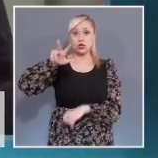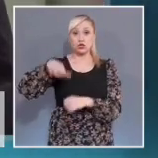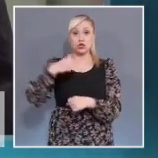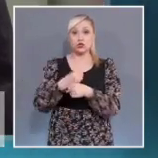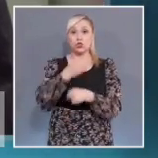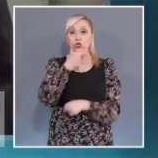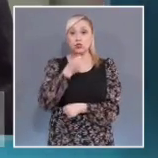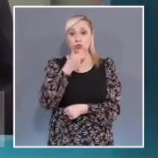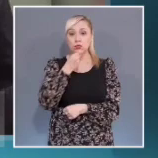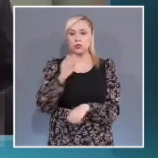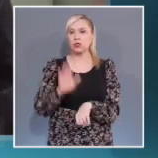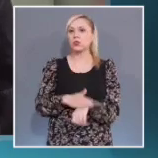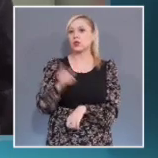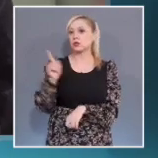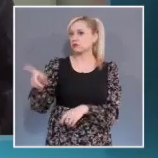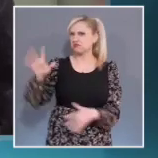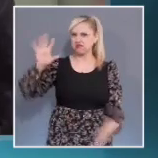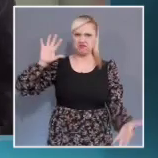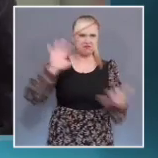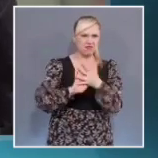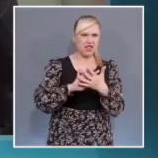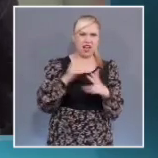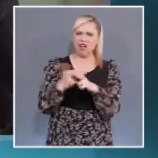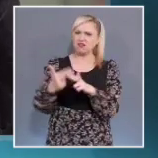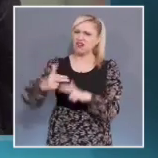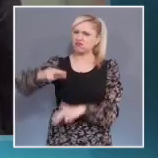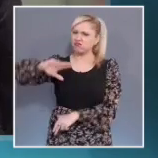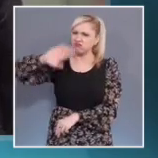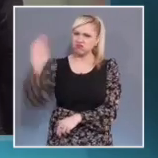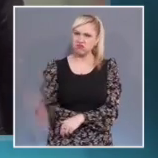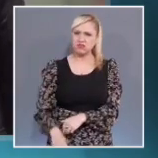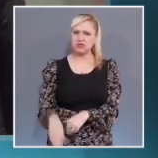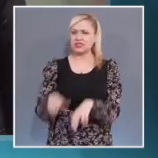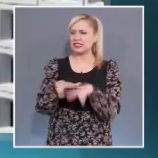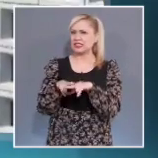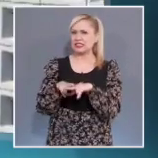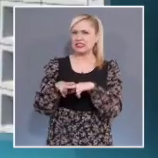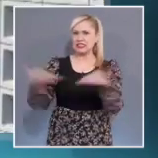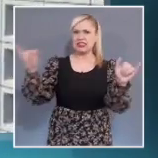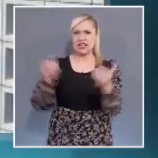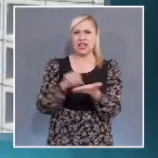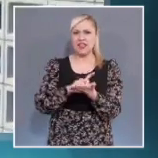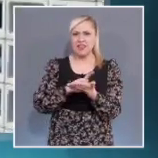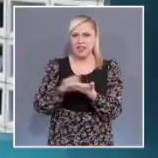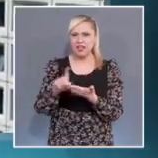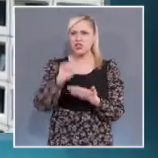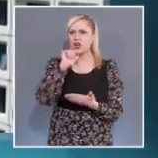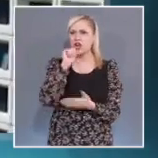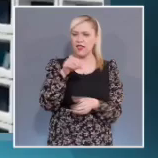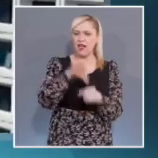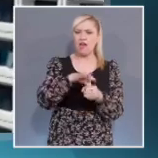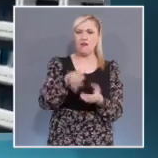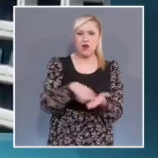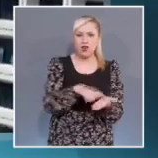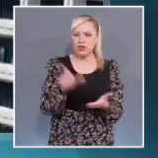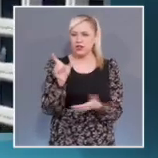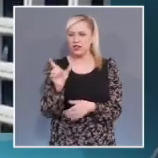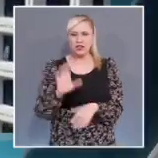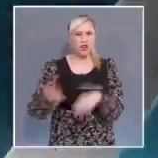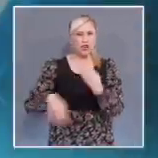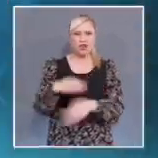condenó a cadena perpetua, lo privó de sus derechos políticos y confiscó sus bienes. Los detalles de los cargos no se han hecho